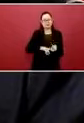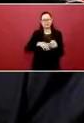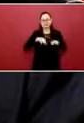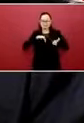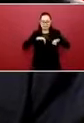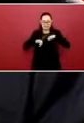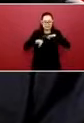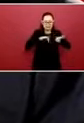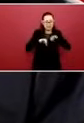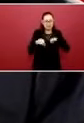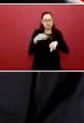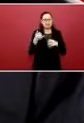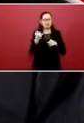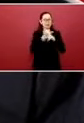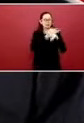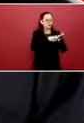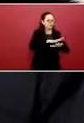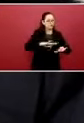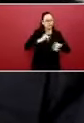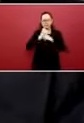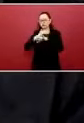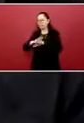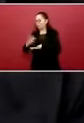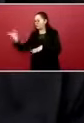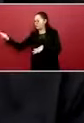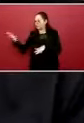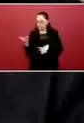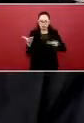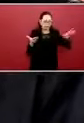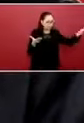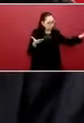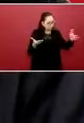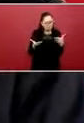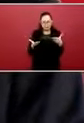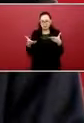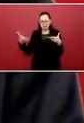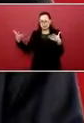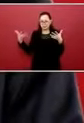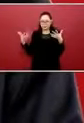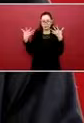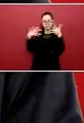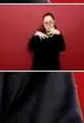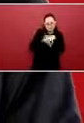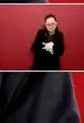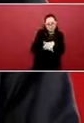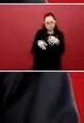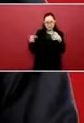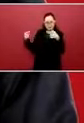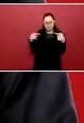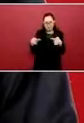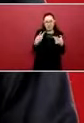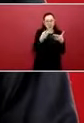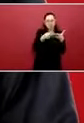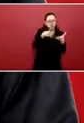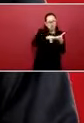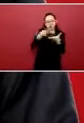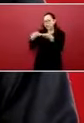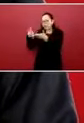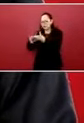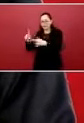cruzar información de distintos censos para que no haya